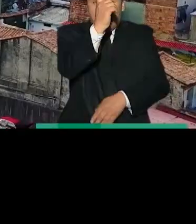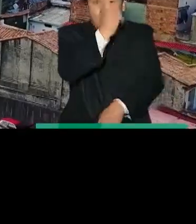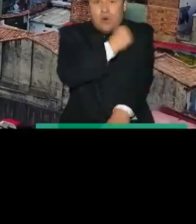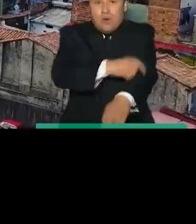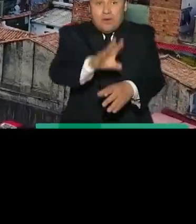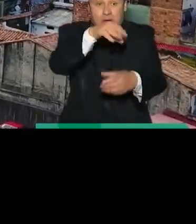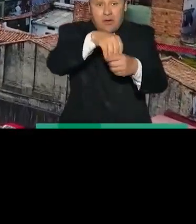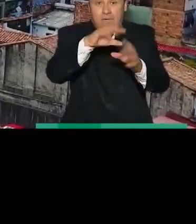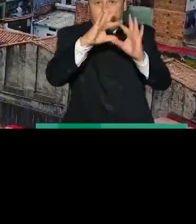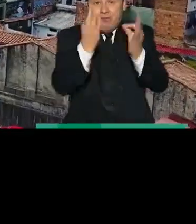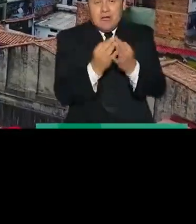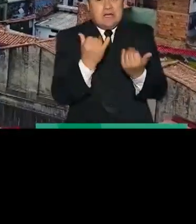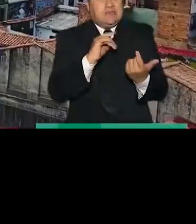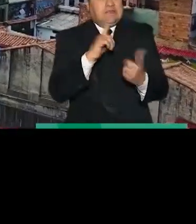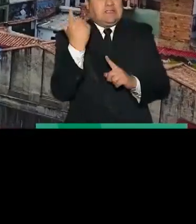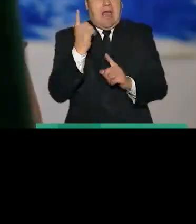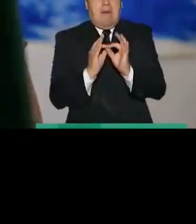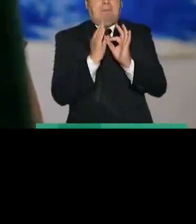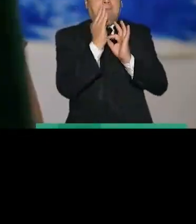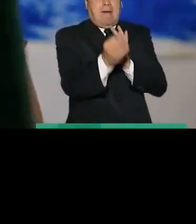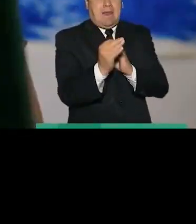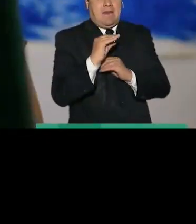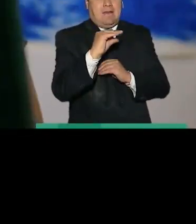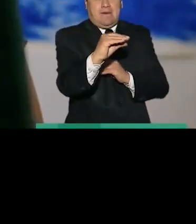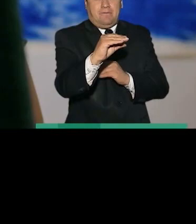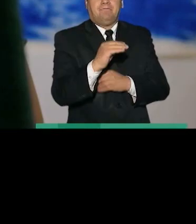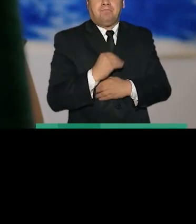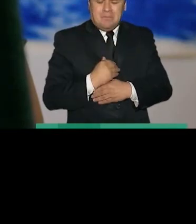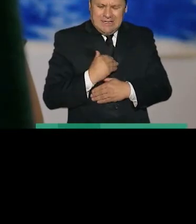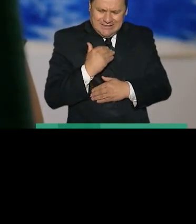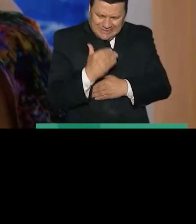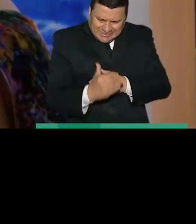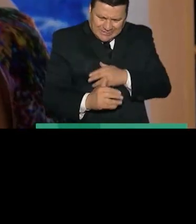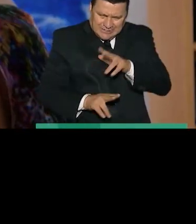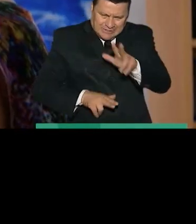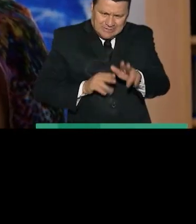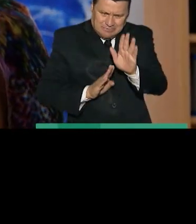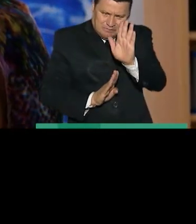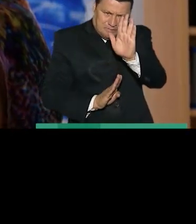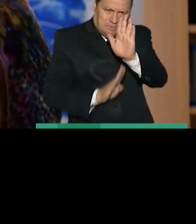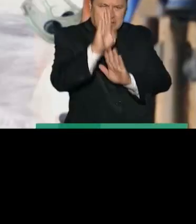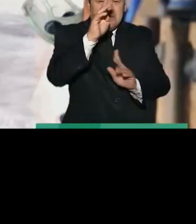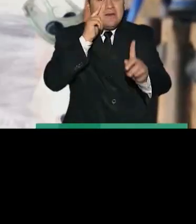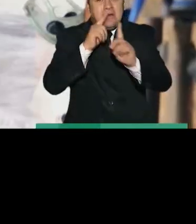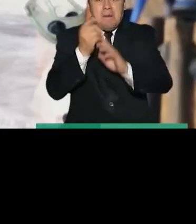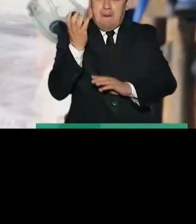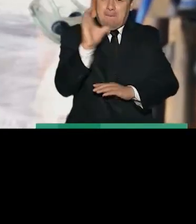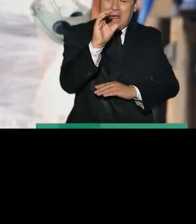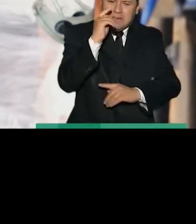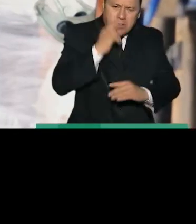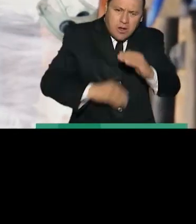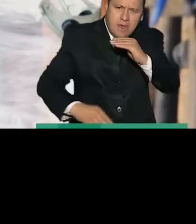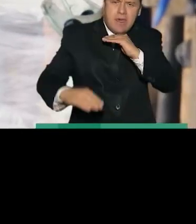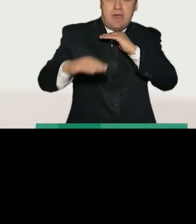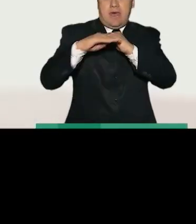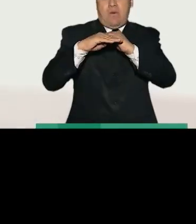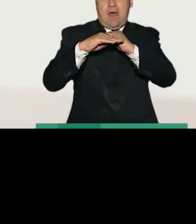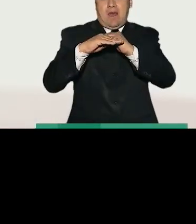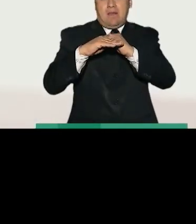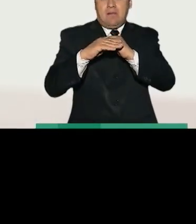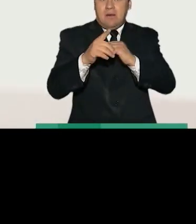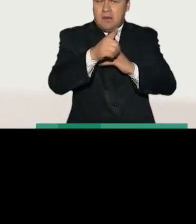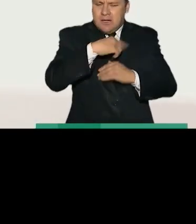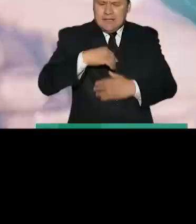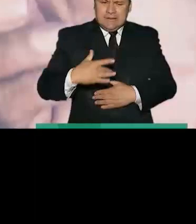1 millón de hogares ya lo están recibiendo. Avanzamos hacia un país más justo. Un país país del cual